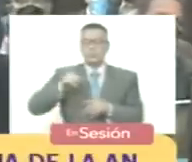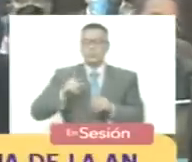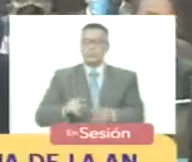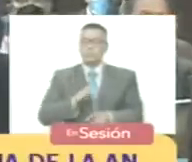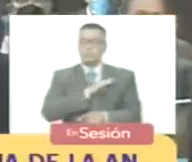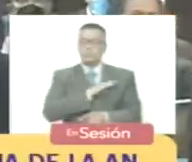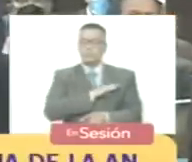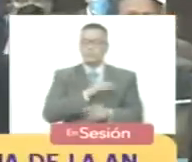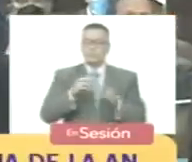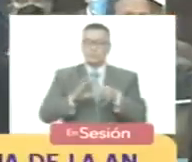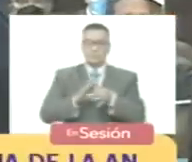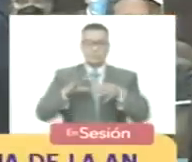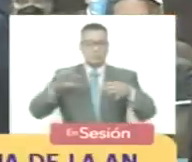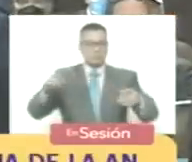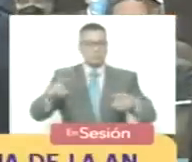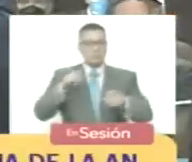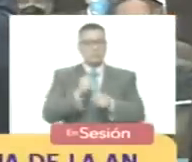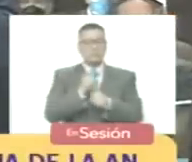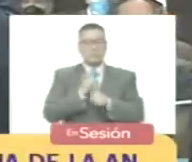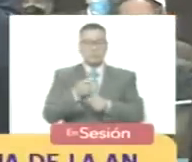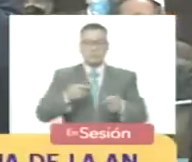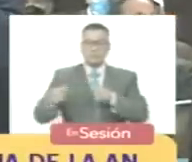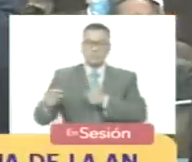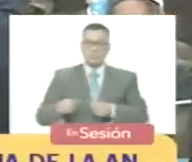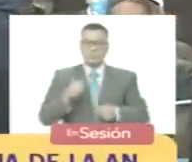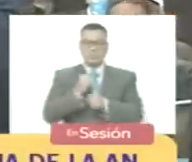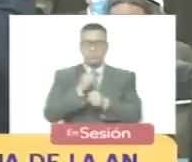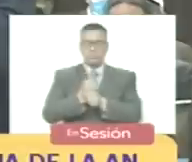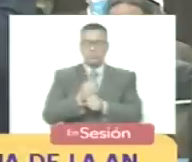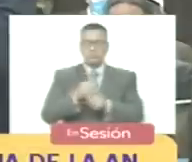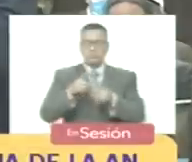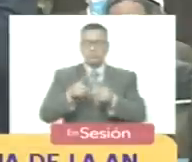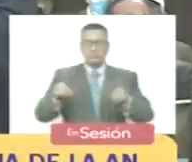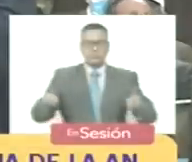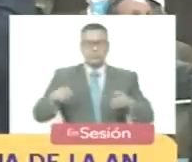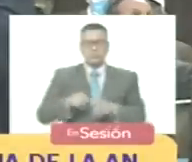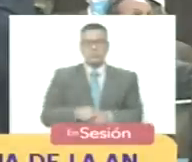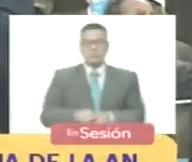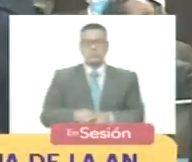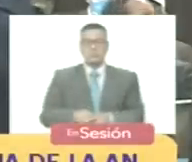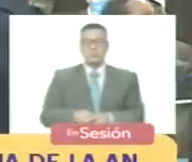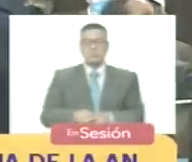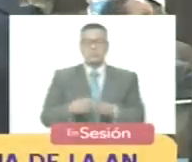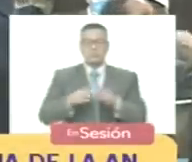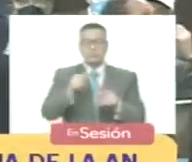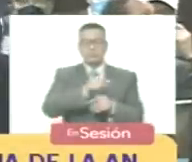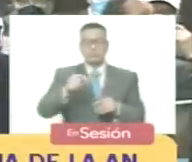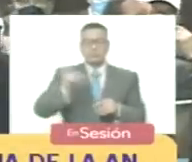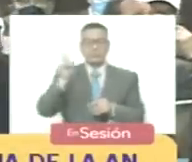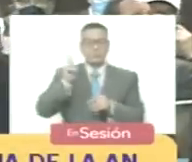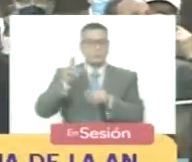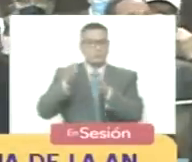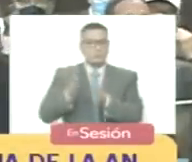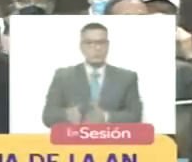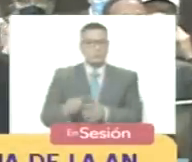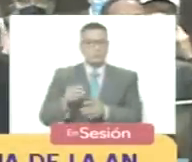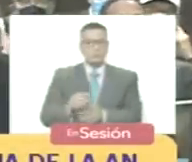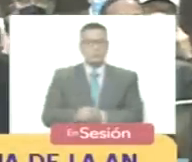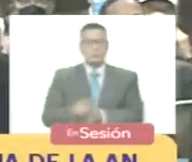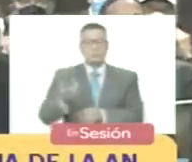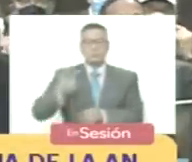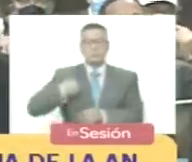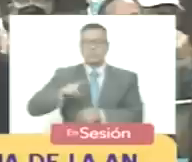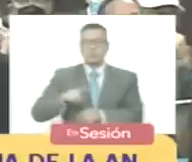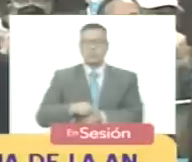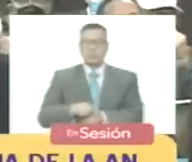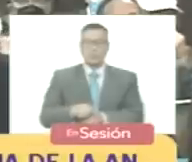autonomía, independencia, funcional, administrativa y operativa para que los ciudadanos venezolanos tengan